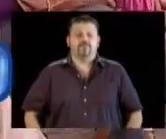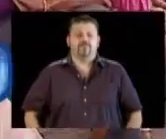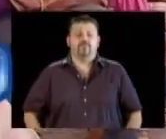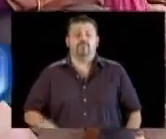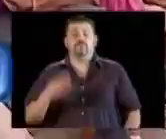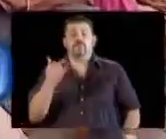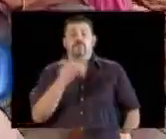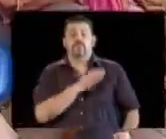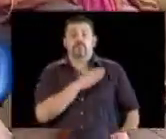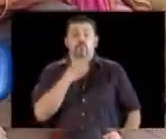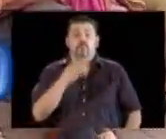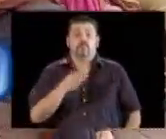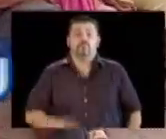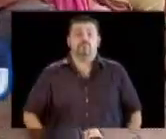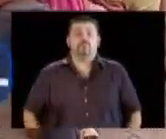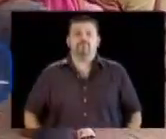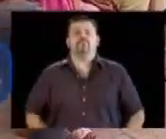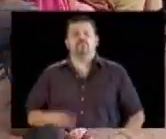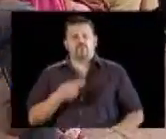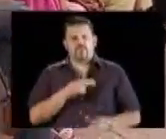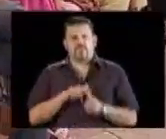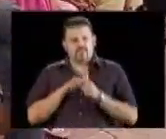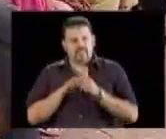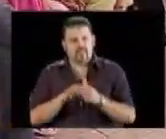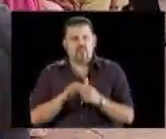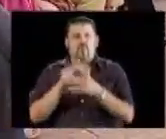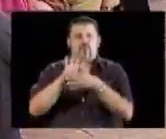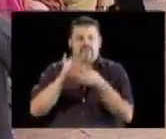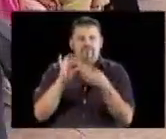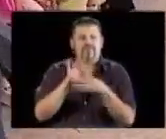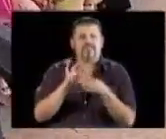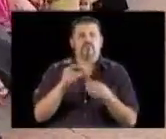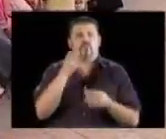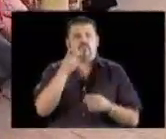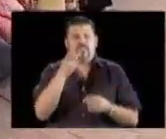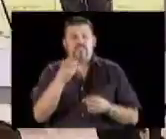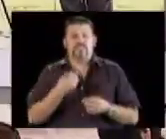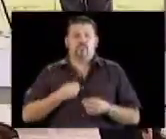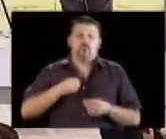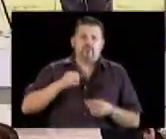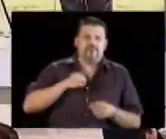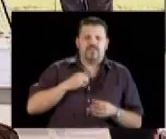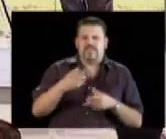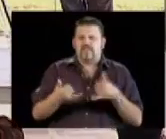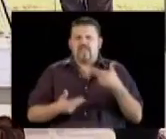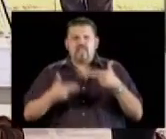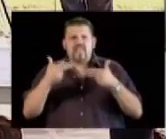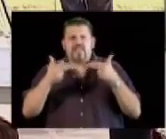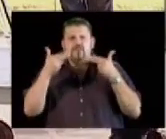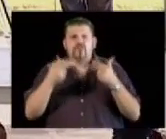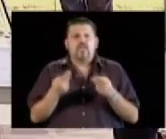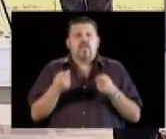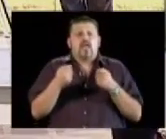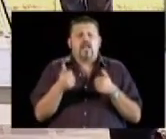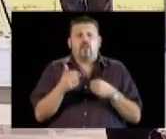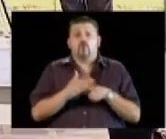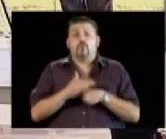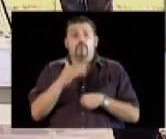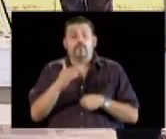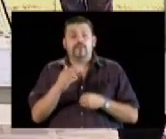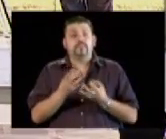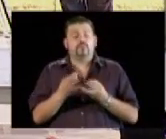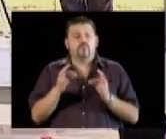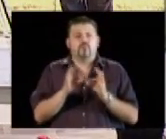Y bueno, continuando con la explicación de los kits y el negocio y demás, hay aparte algo más, como si fuera poco lo que